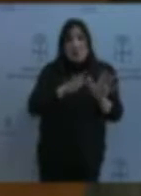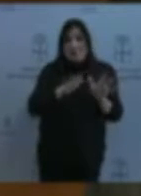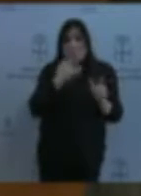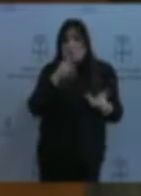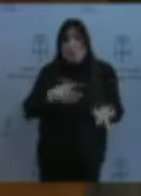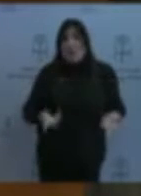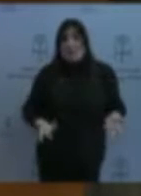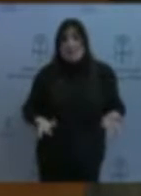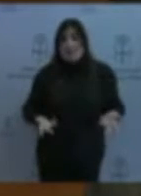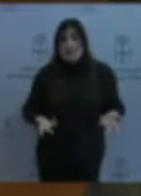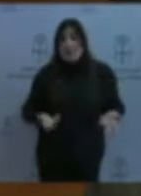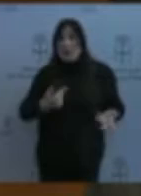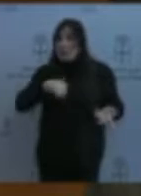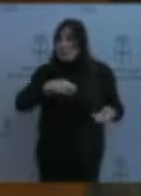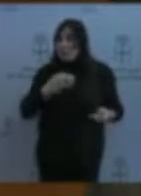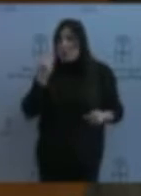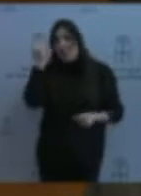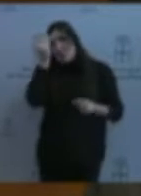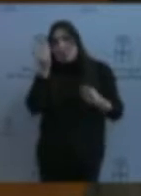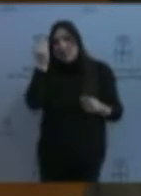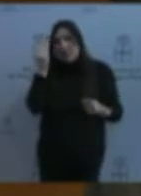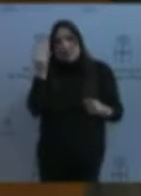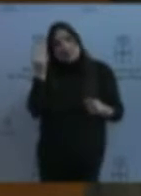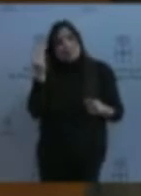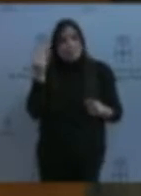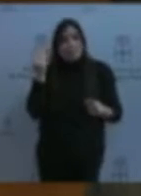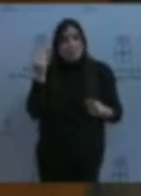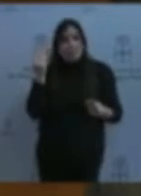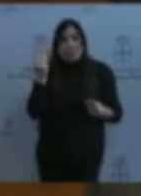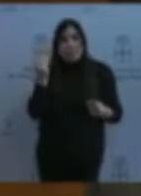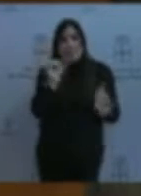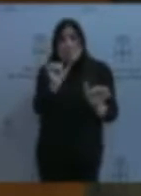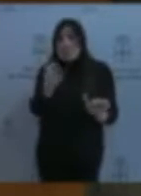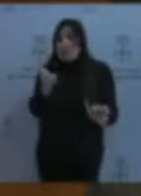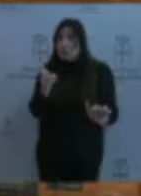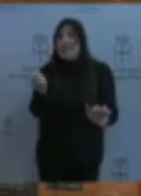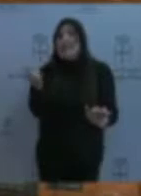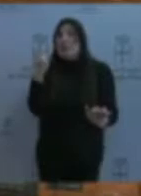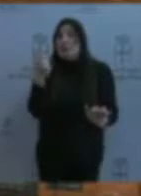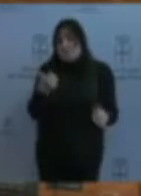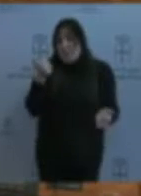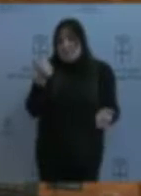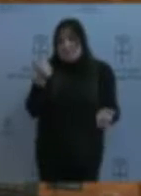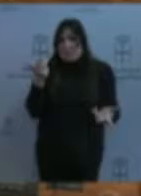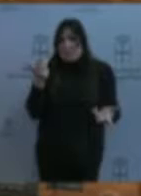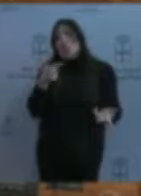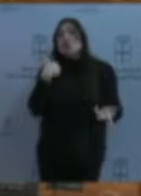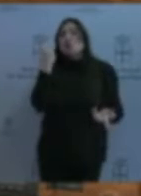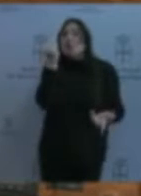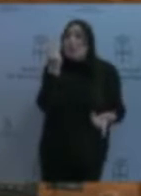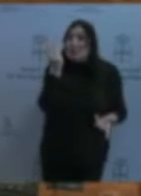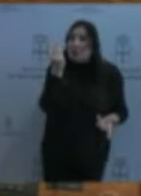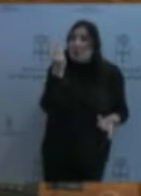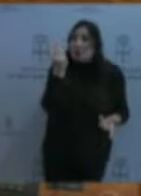actuación distinta y más cara. No es que pensemos que realmente no actuáramos de una